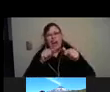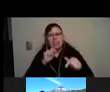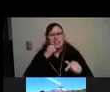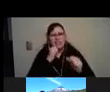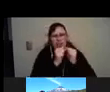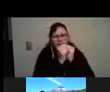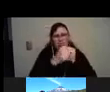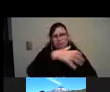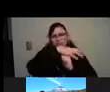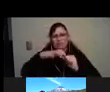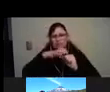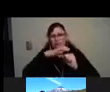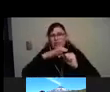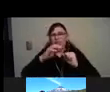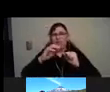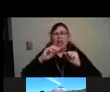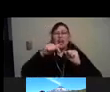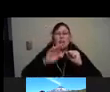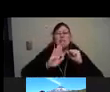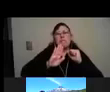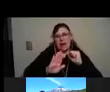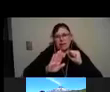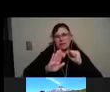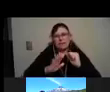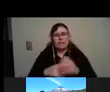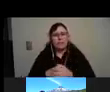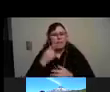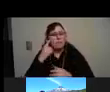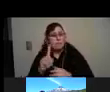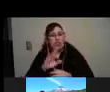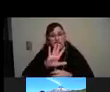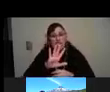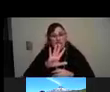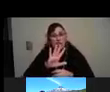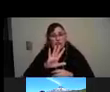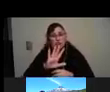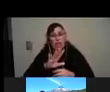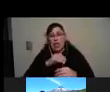pero en general ninguno excede más allá de los 5 años.